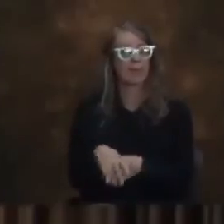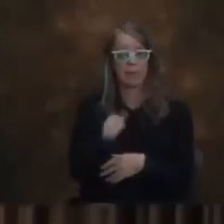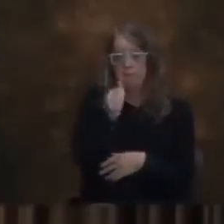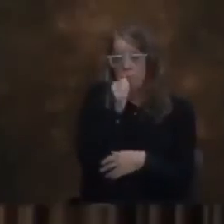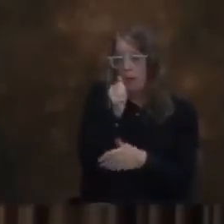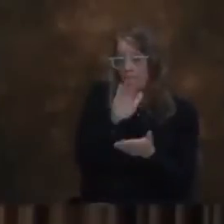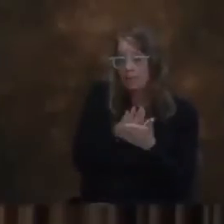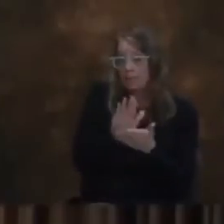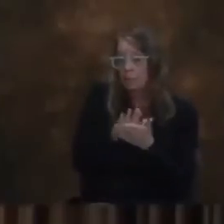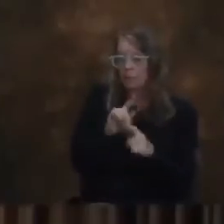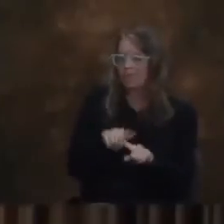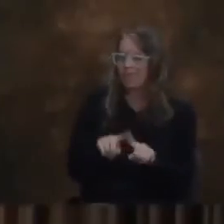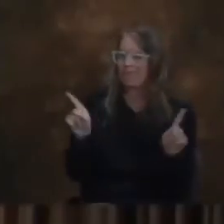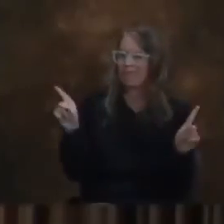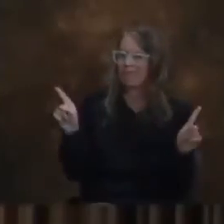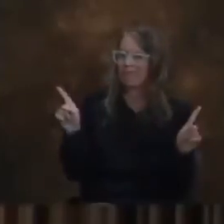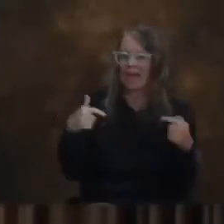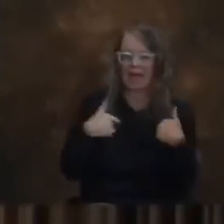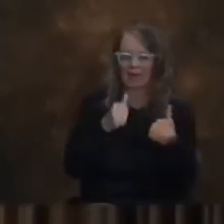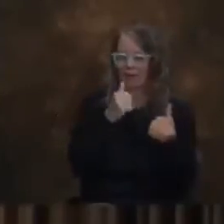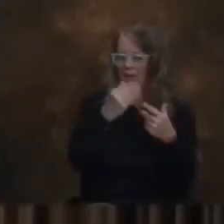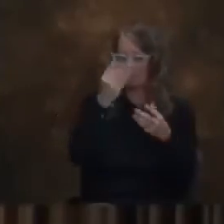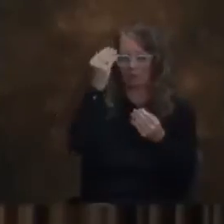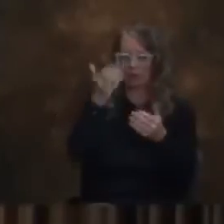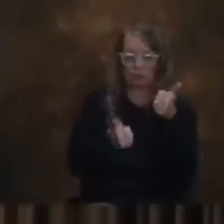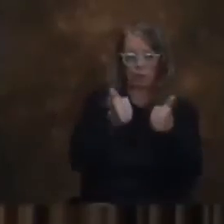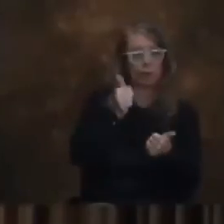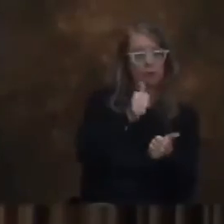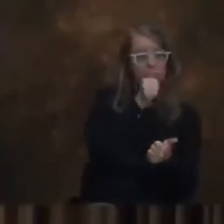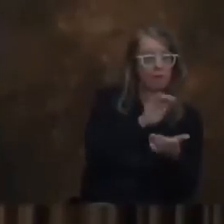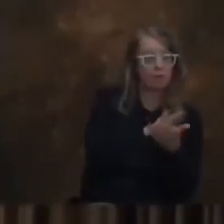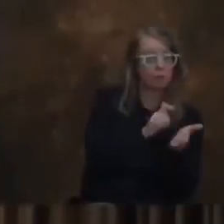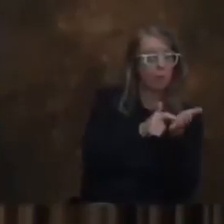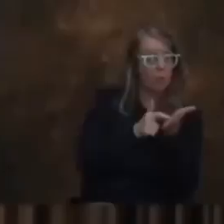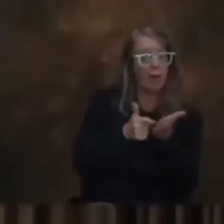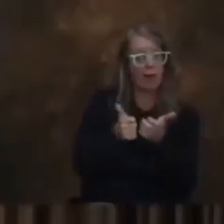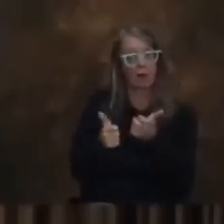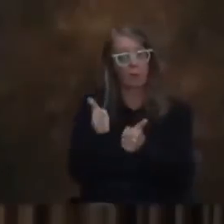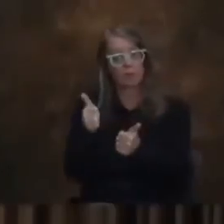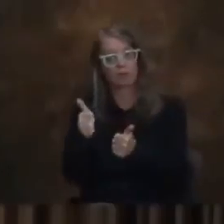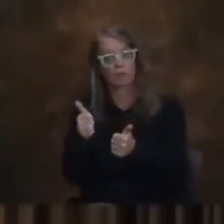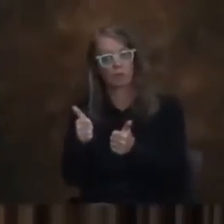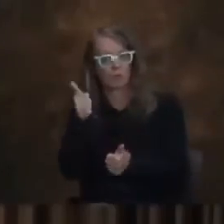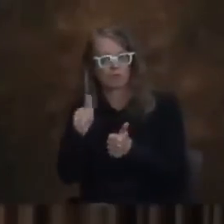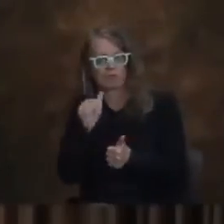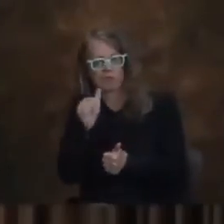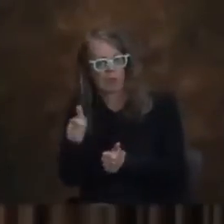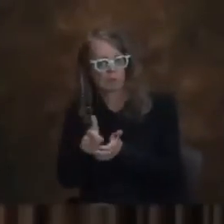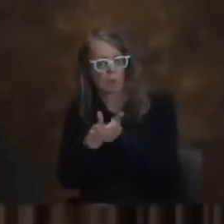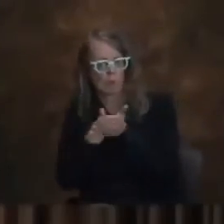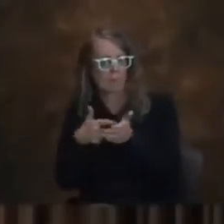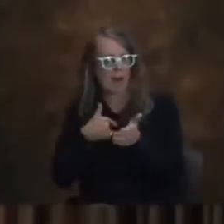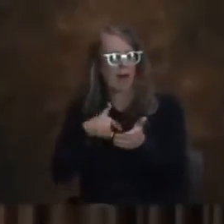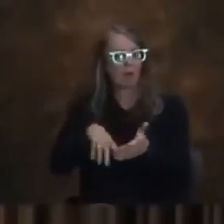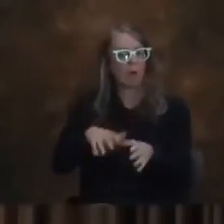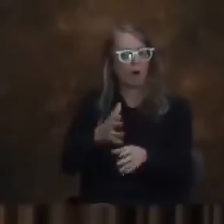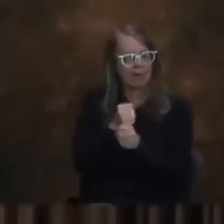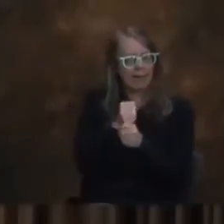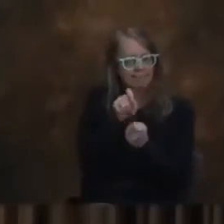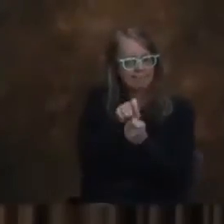que usted busca pero lo puedo buscar y compartirlo las escuelas privadas